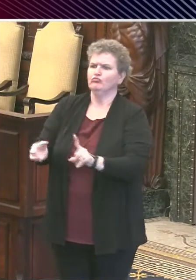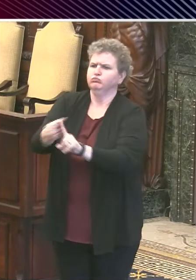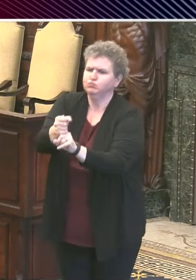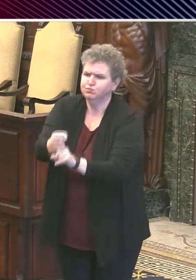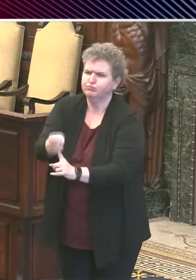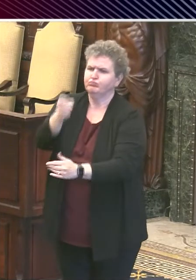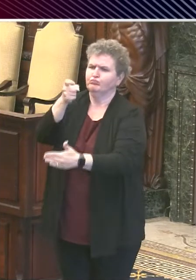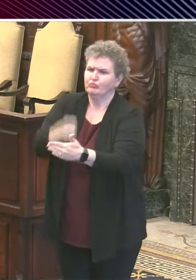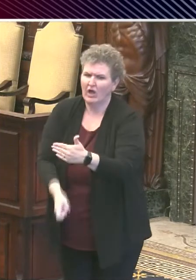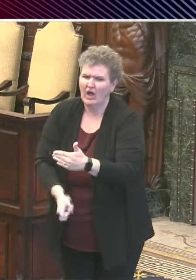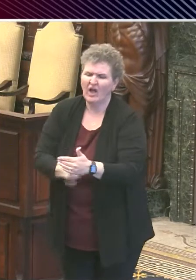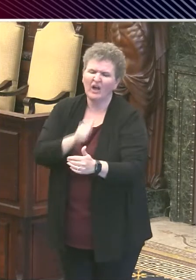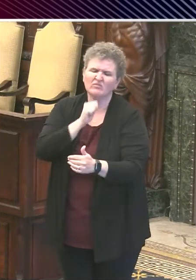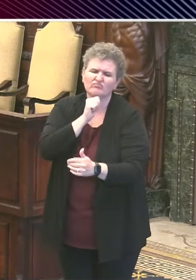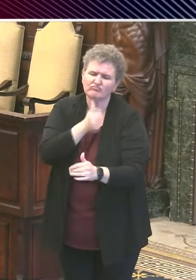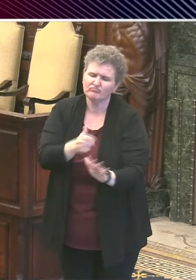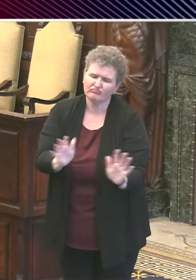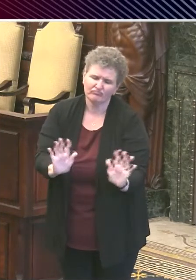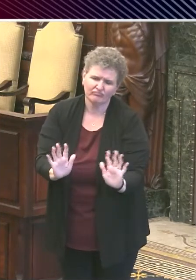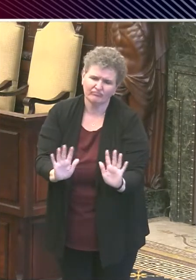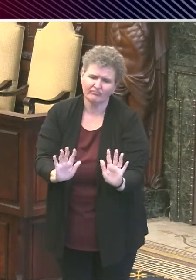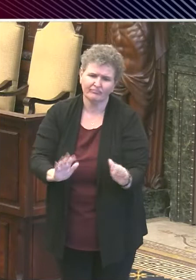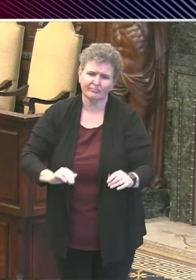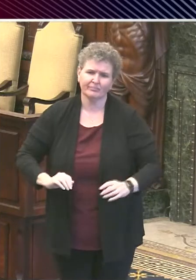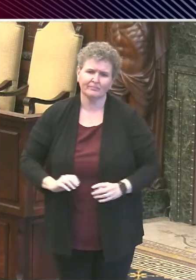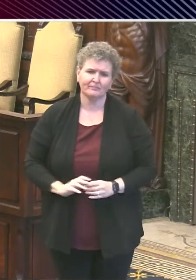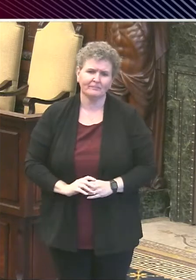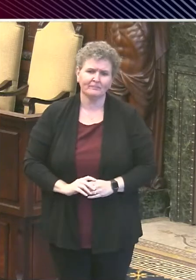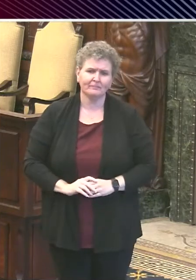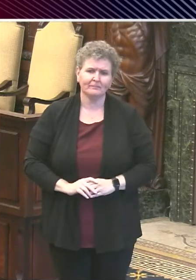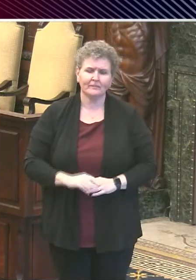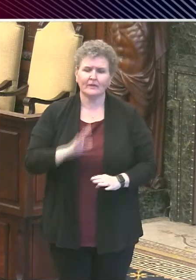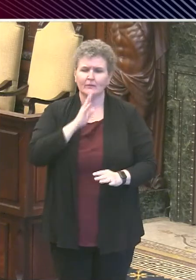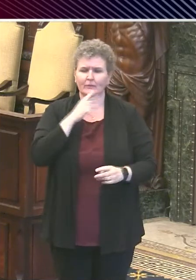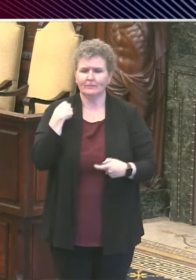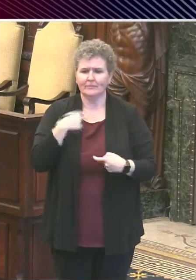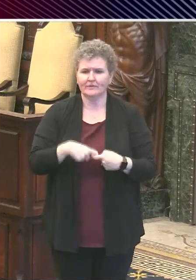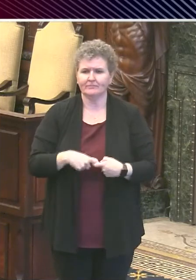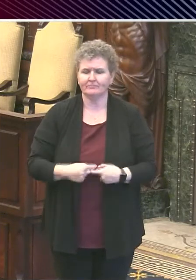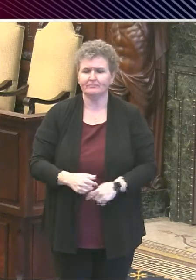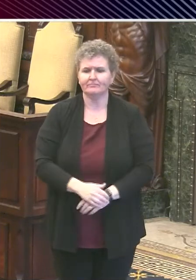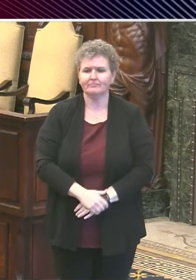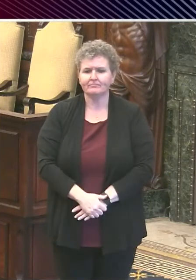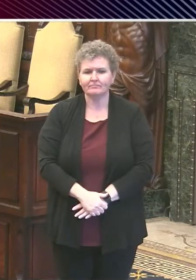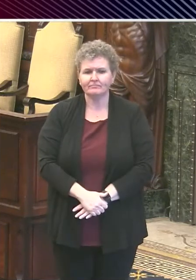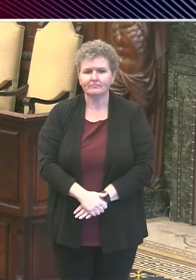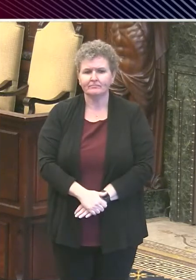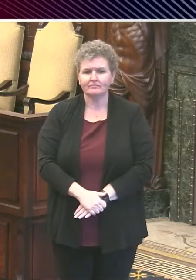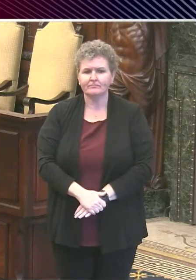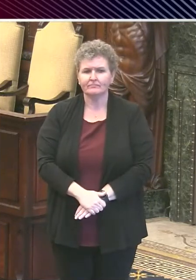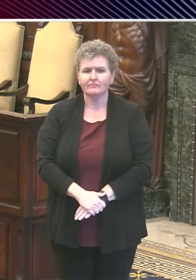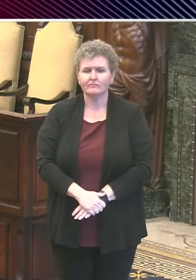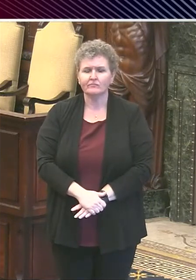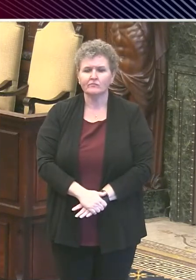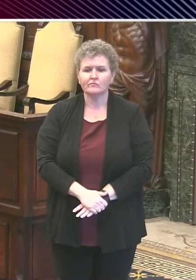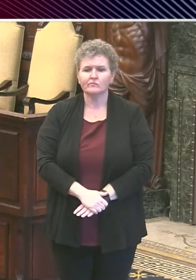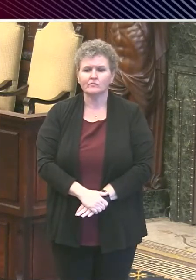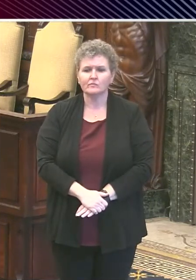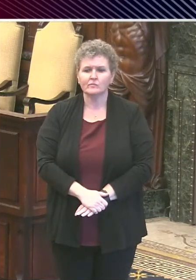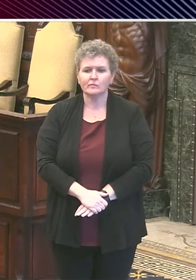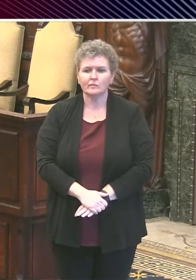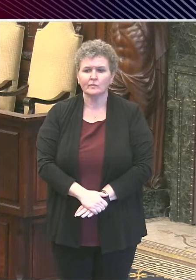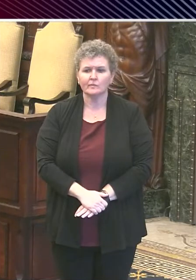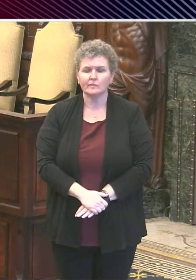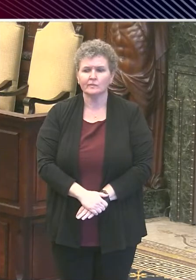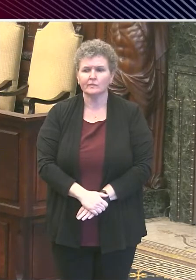moment. Como hemos dicho anteriormente y hemos recalcado en este punto anteriormente, es difícil hacer cumplir con esta